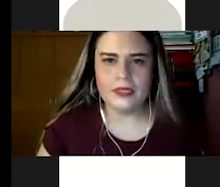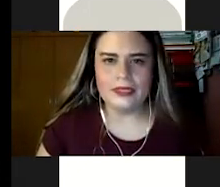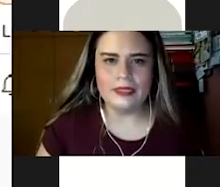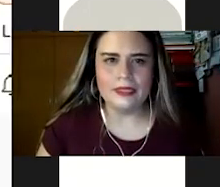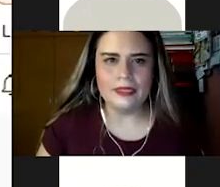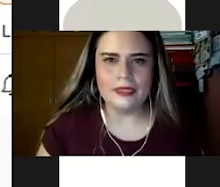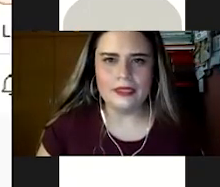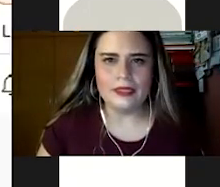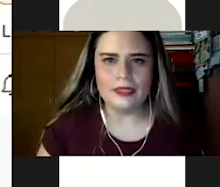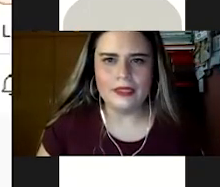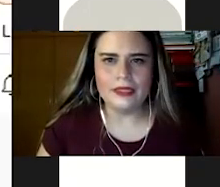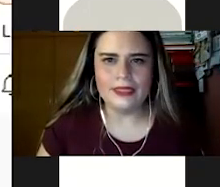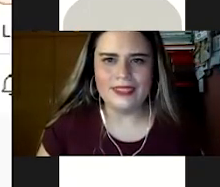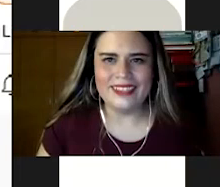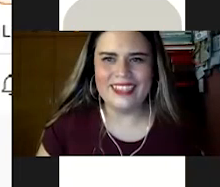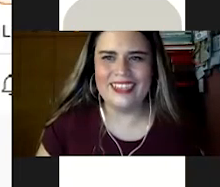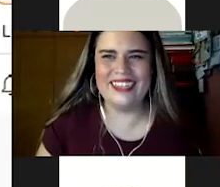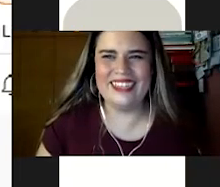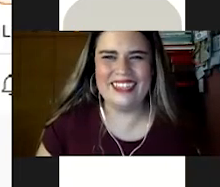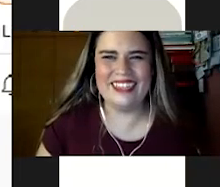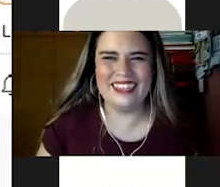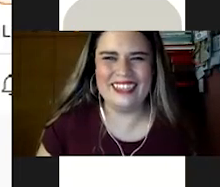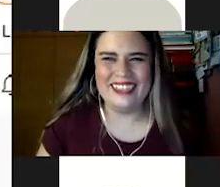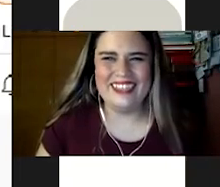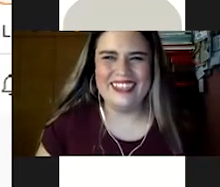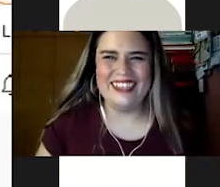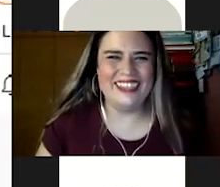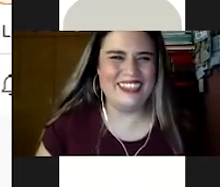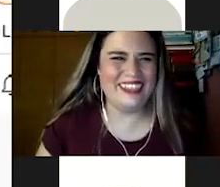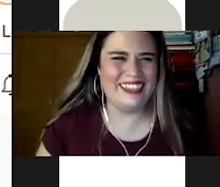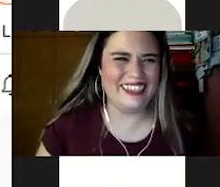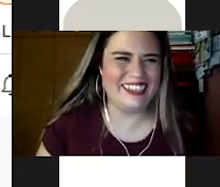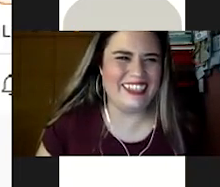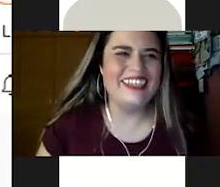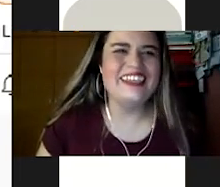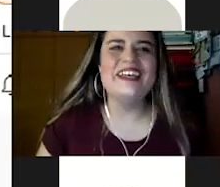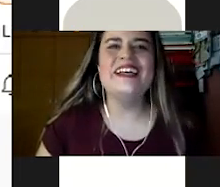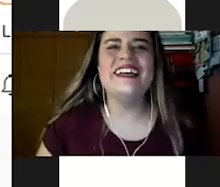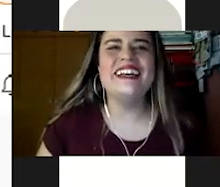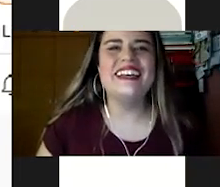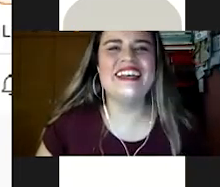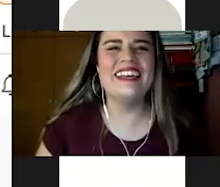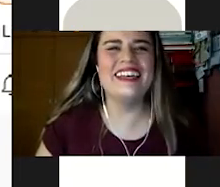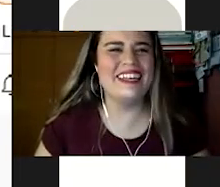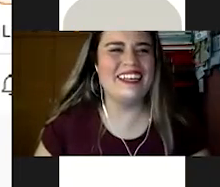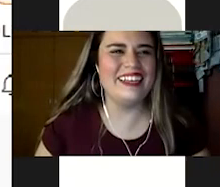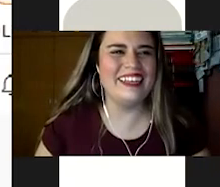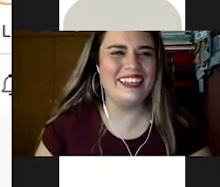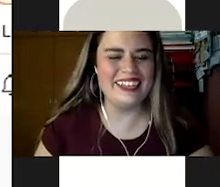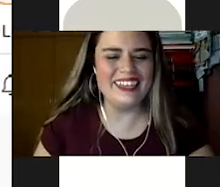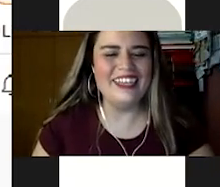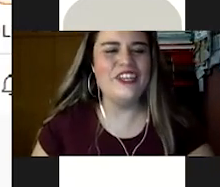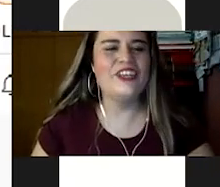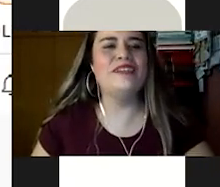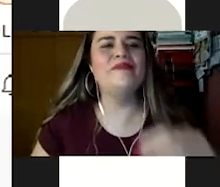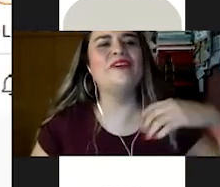sin video te puedo decir que no le interesa, que no sabe ni de qué hablamos y por eso lo vemos. Bueno, yo no veo la mañanera, pero con